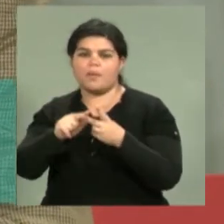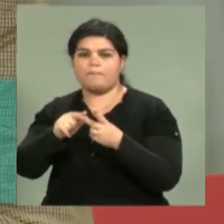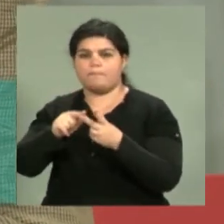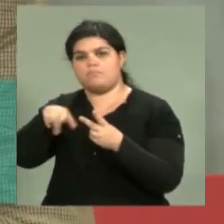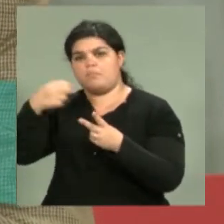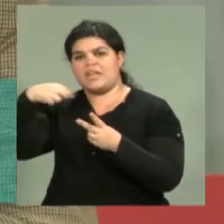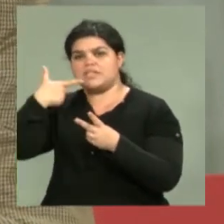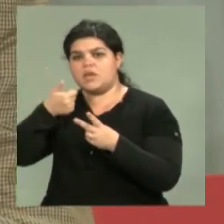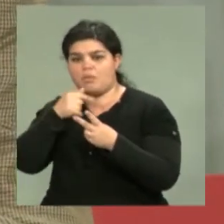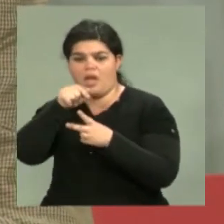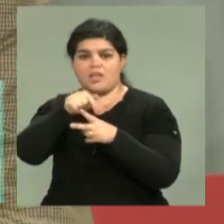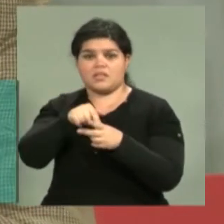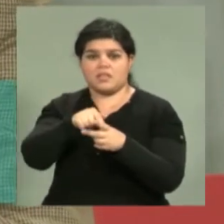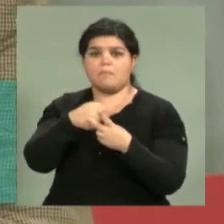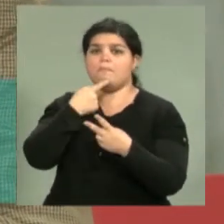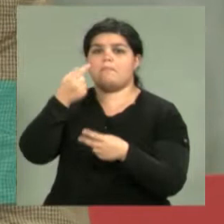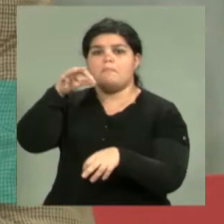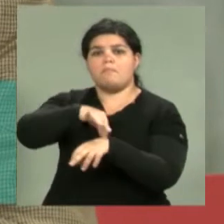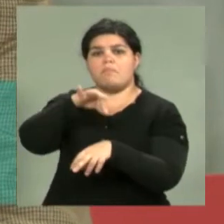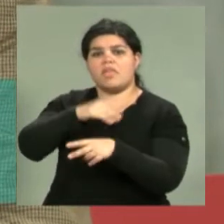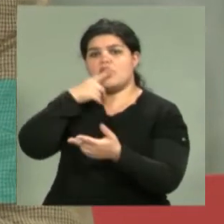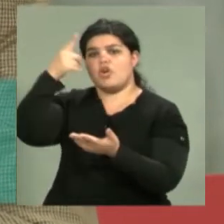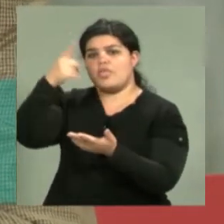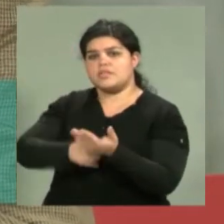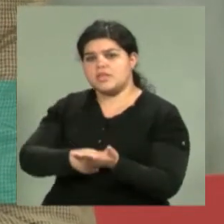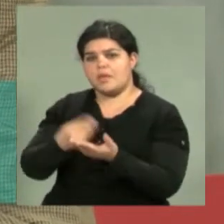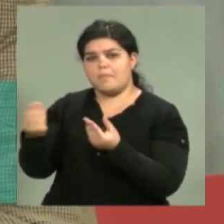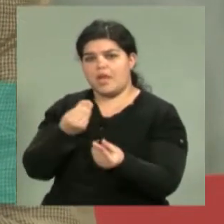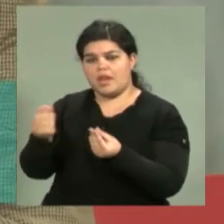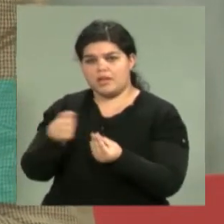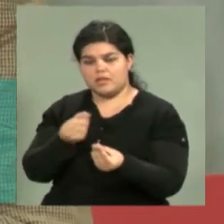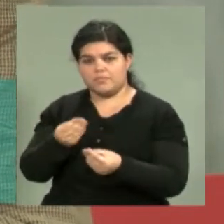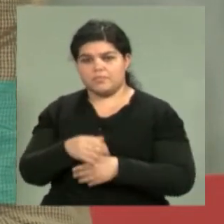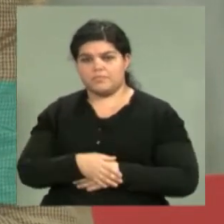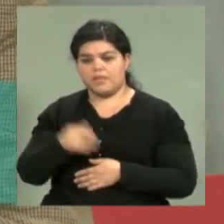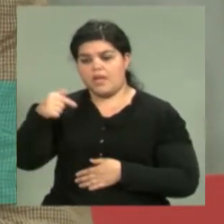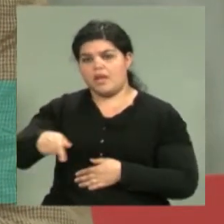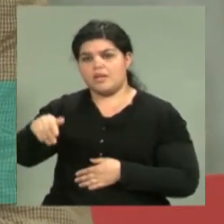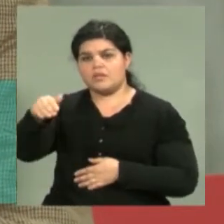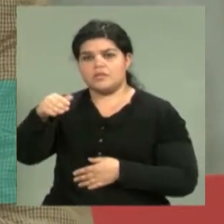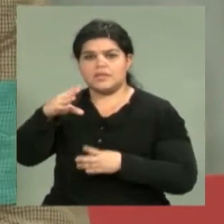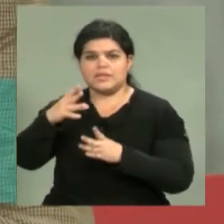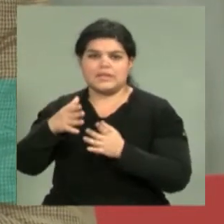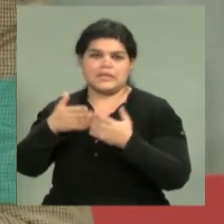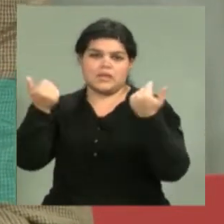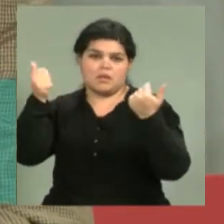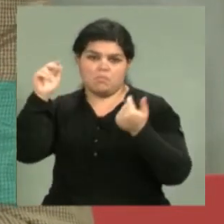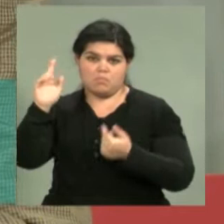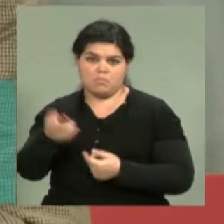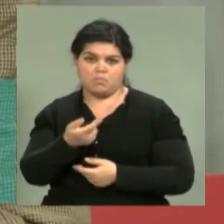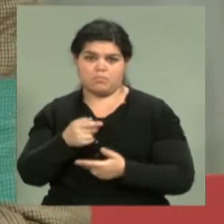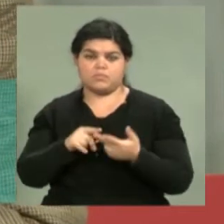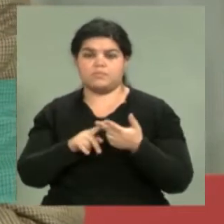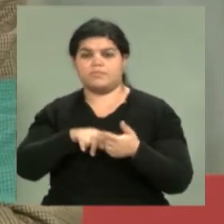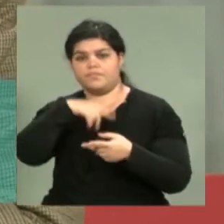ingiere sobre el paciente o hace algo para que llegue al final de sus días. La pasiva